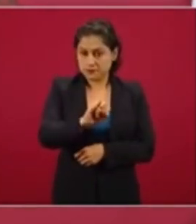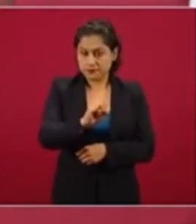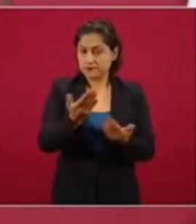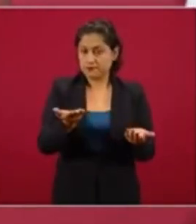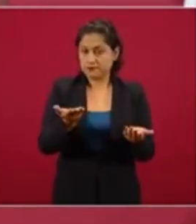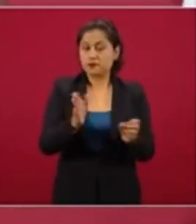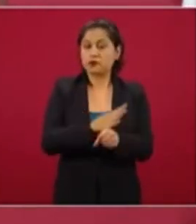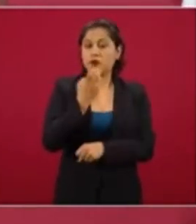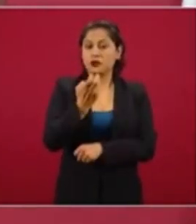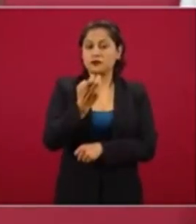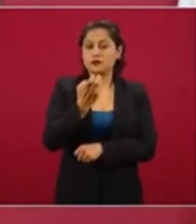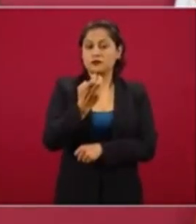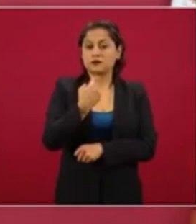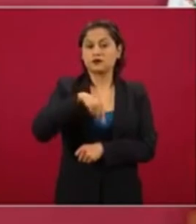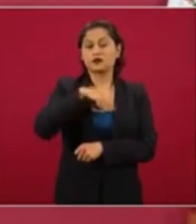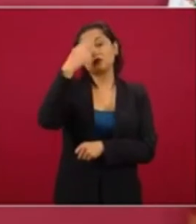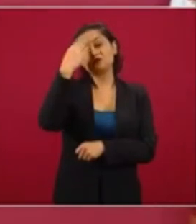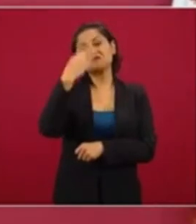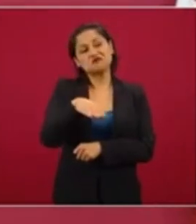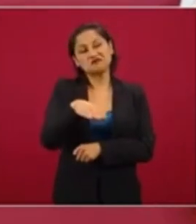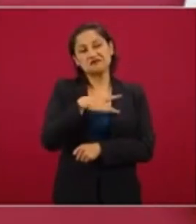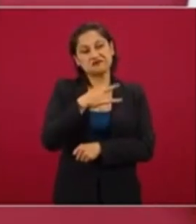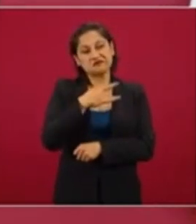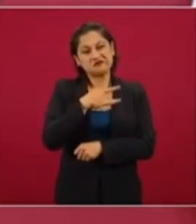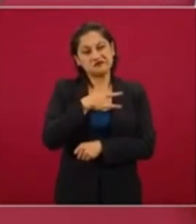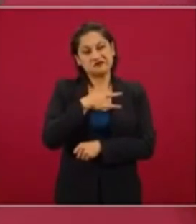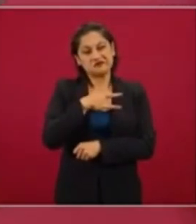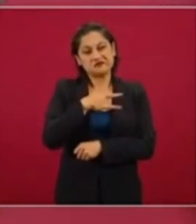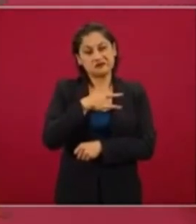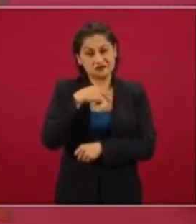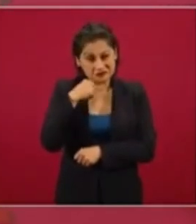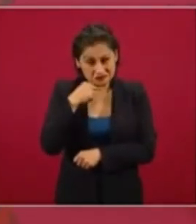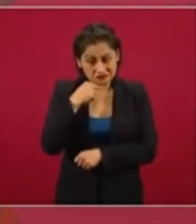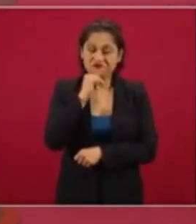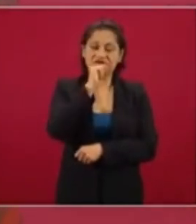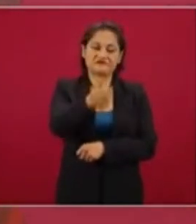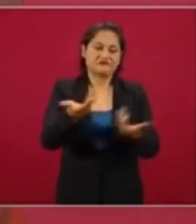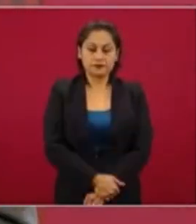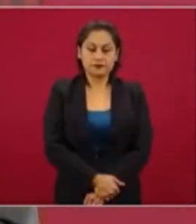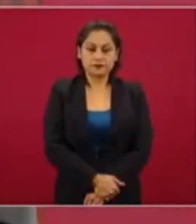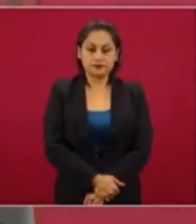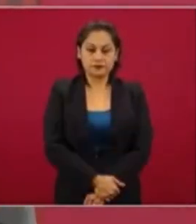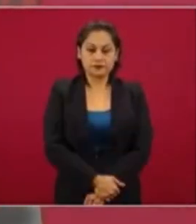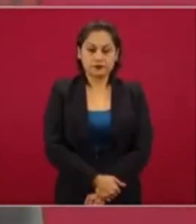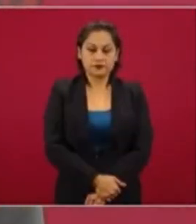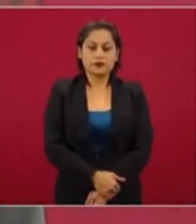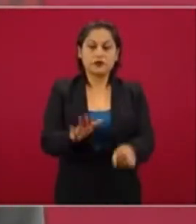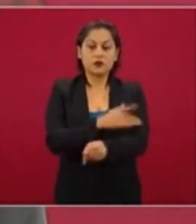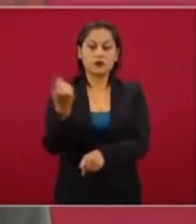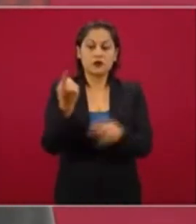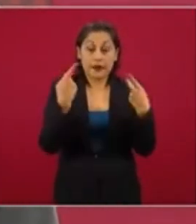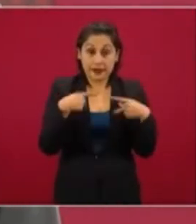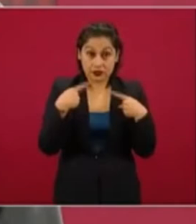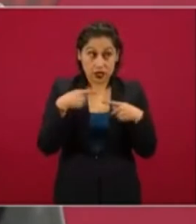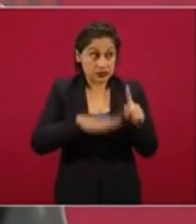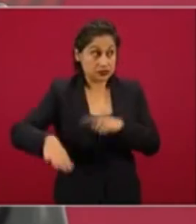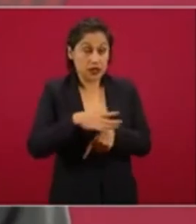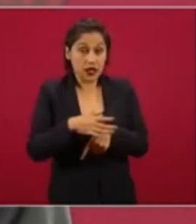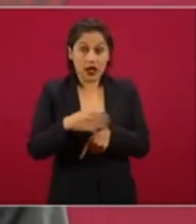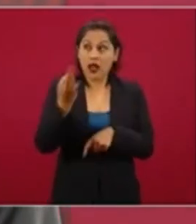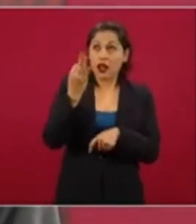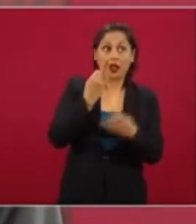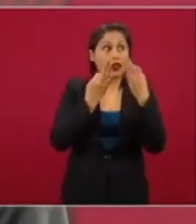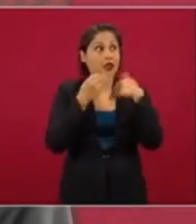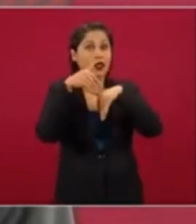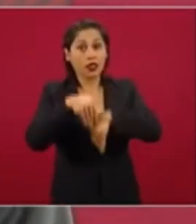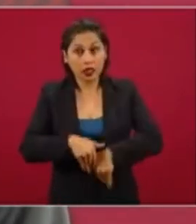sabemos que no hay ninguna preocupación, ni nada que temer, porque la gente ya no se deja manipular. Aun